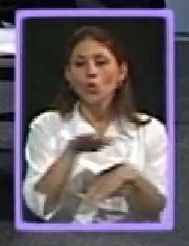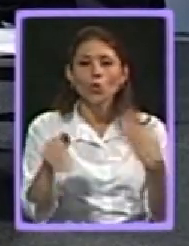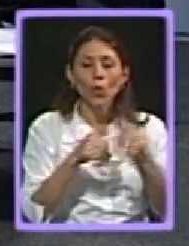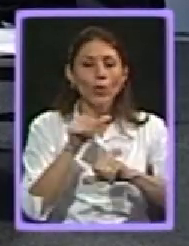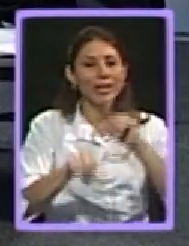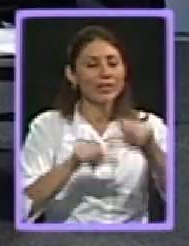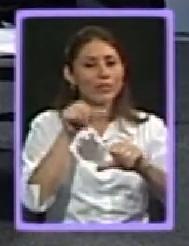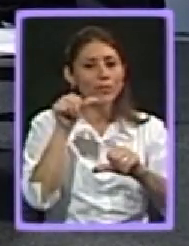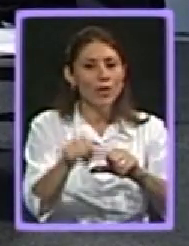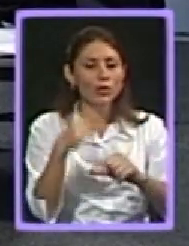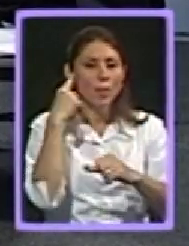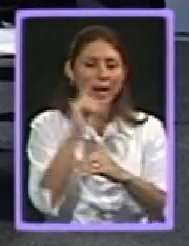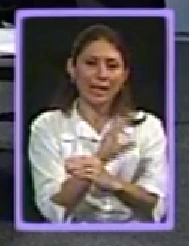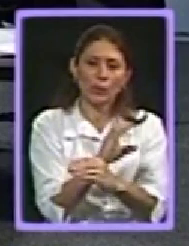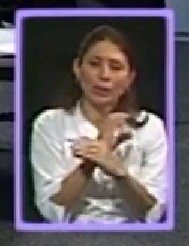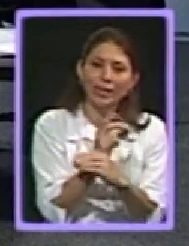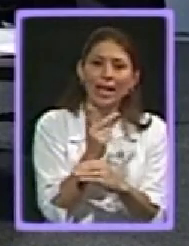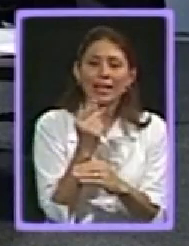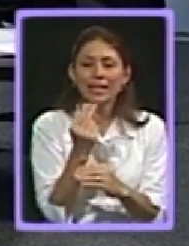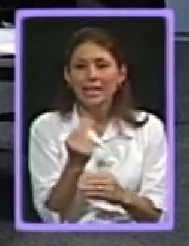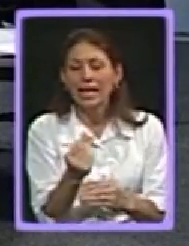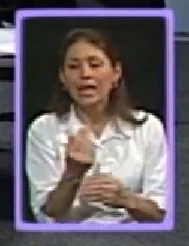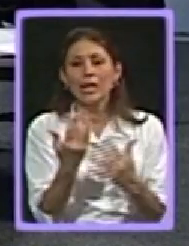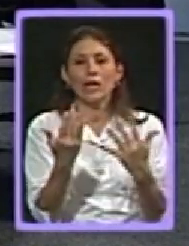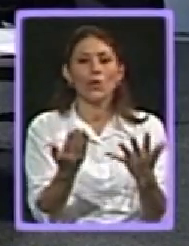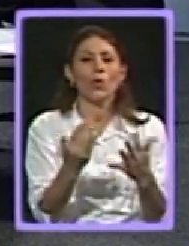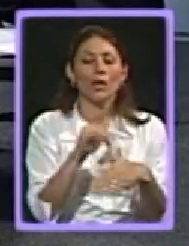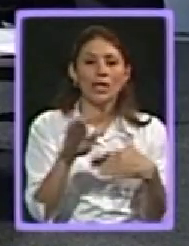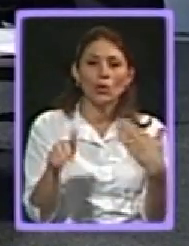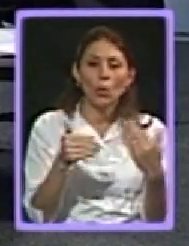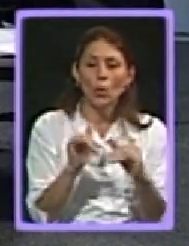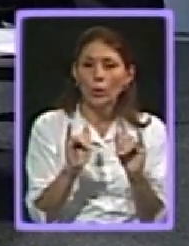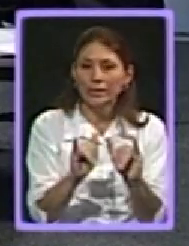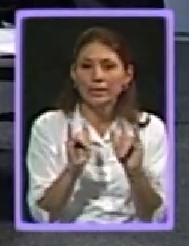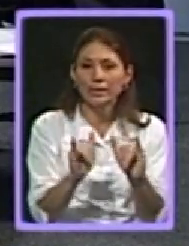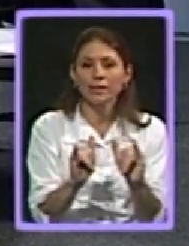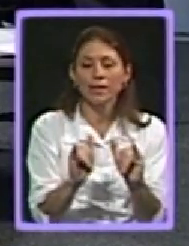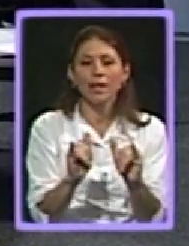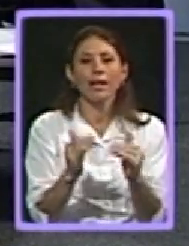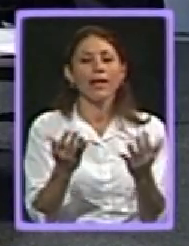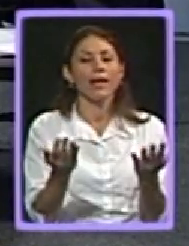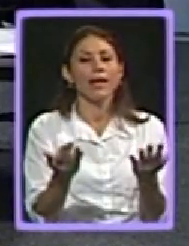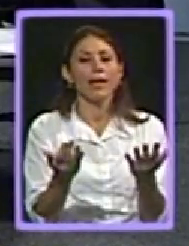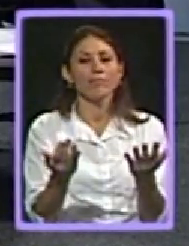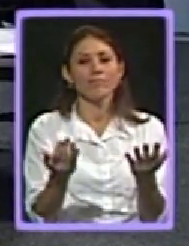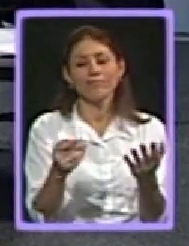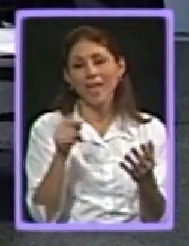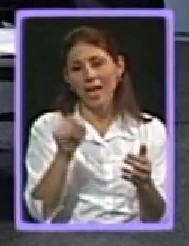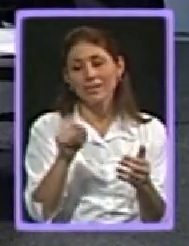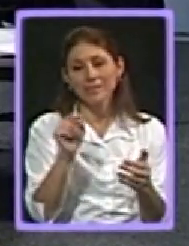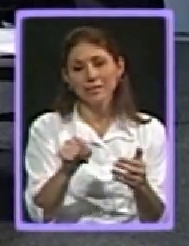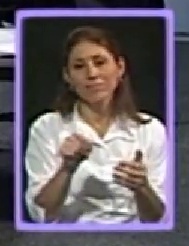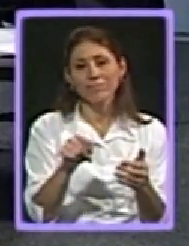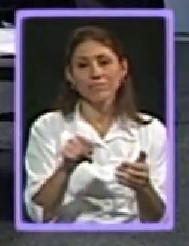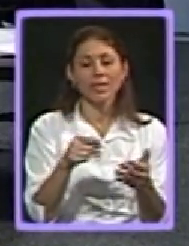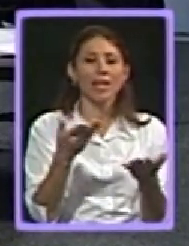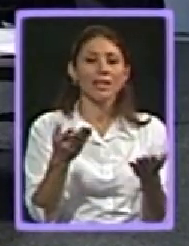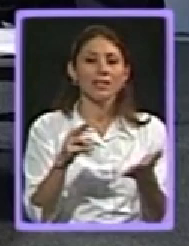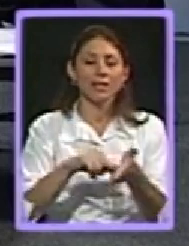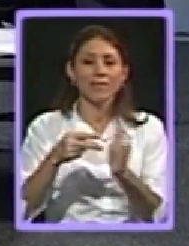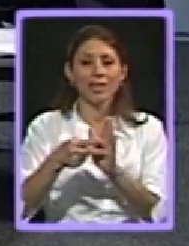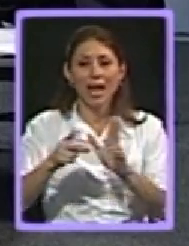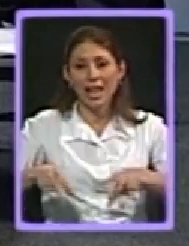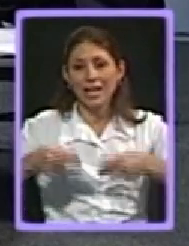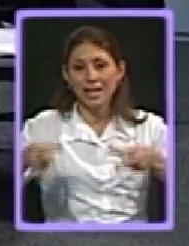esfuerzo tan fuerte que se ha hecho, las relaciones son de ese orden. El gasto total